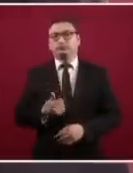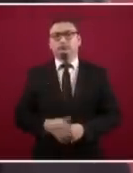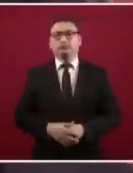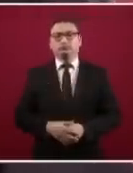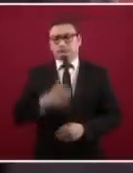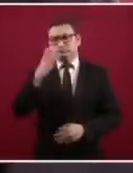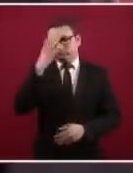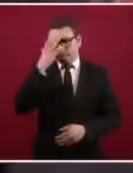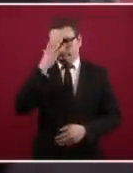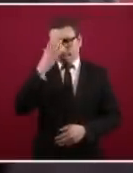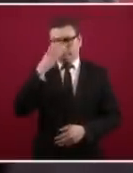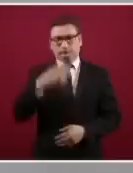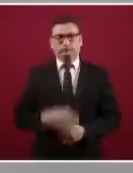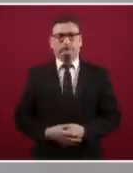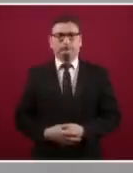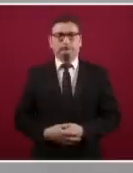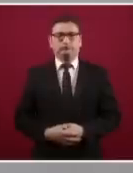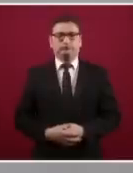conocimiento